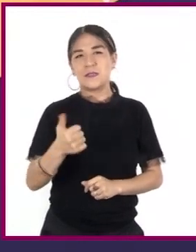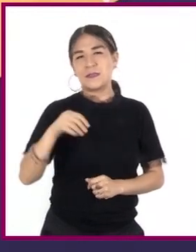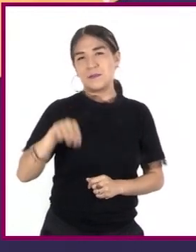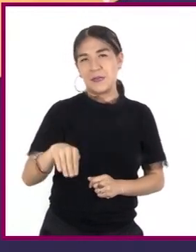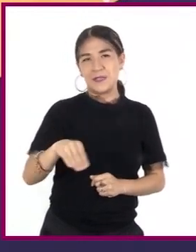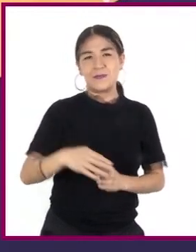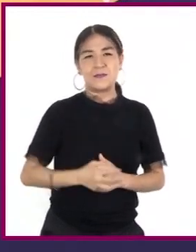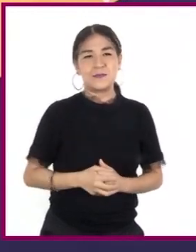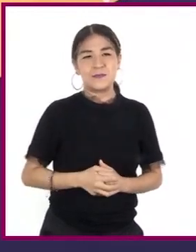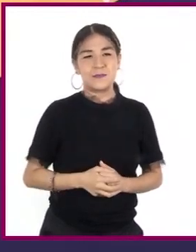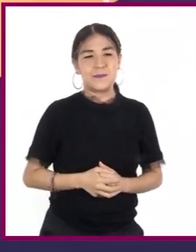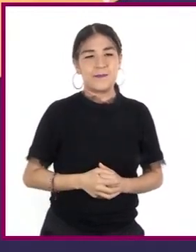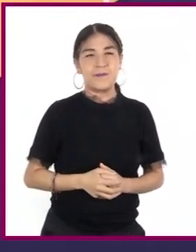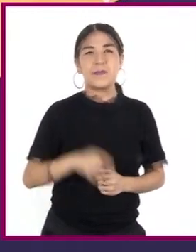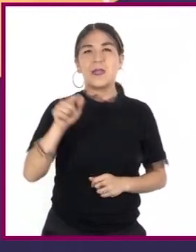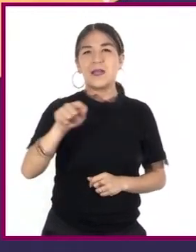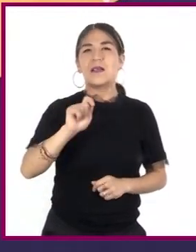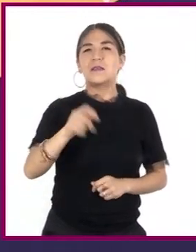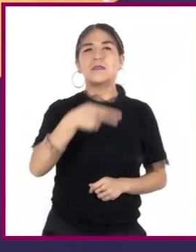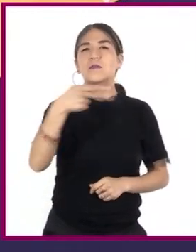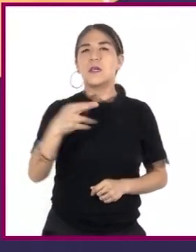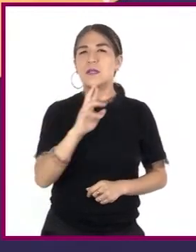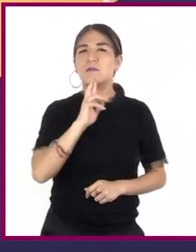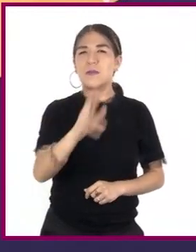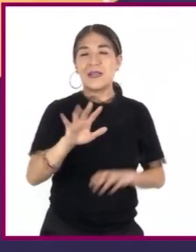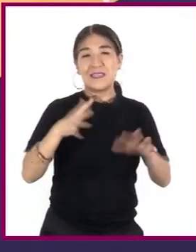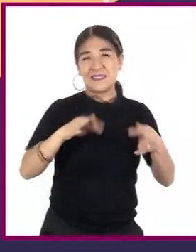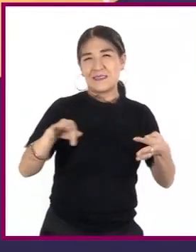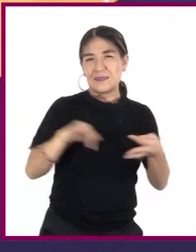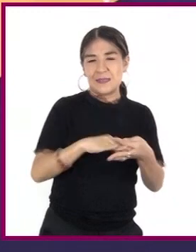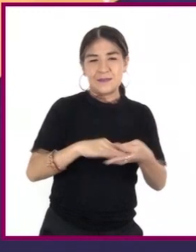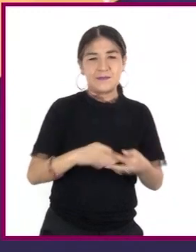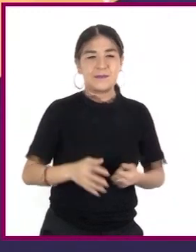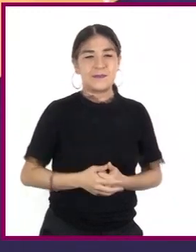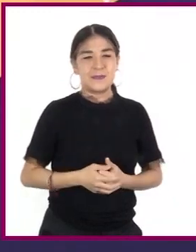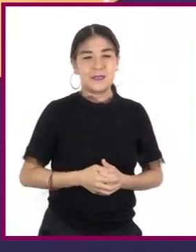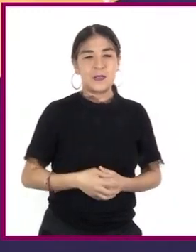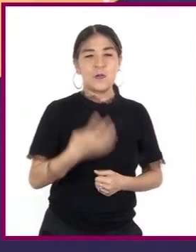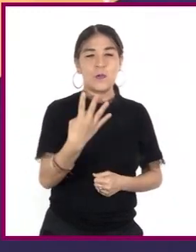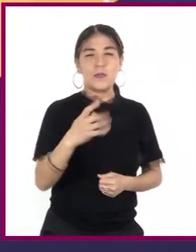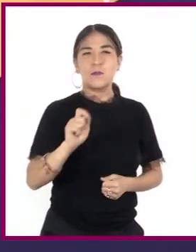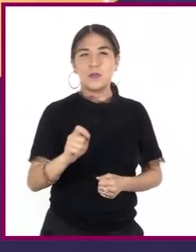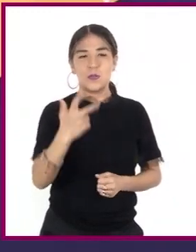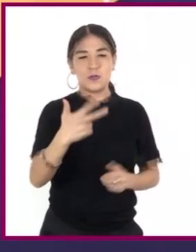92.0496 metros. El cociente obtenido es aproximadamente